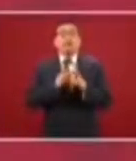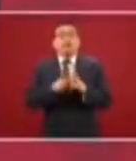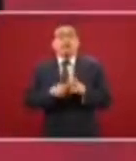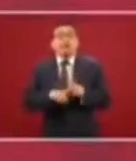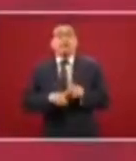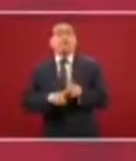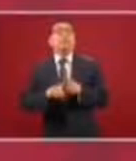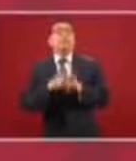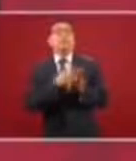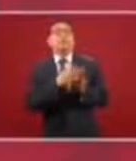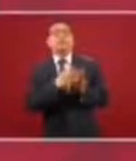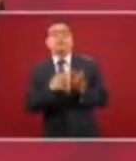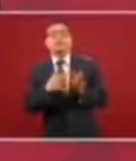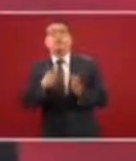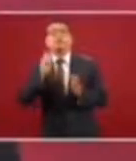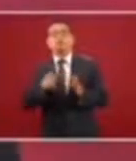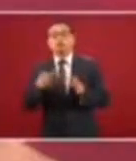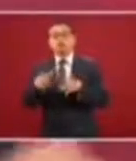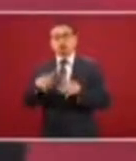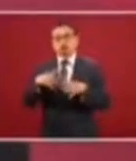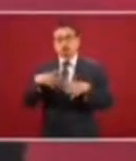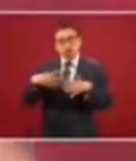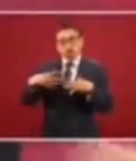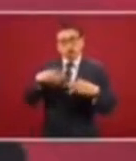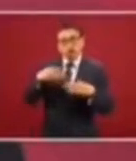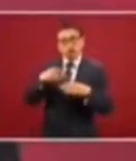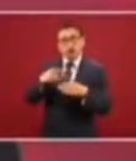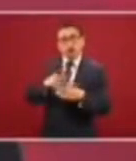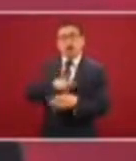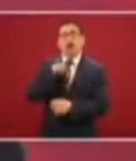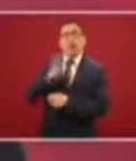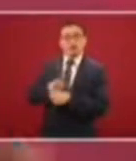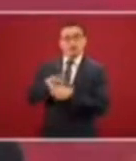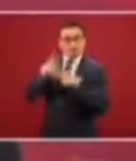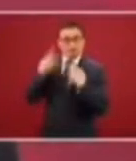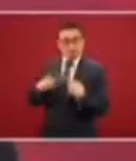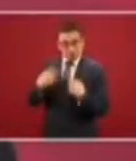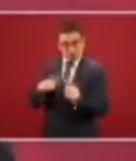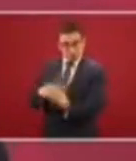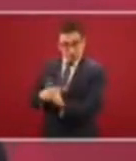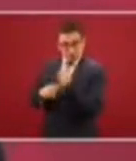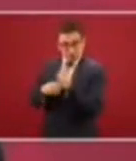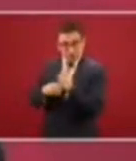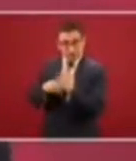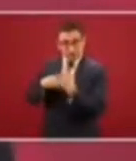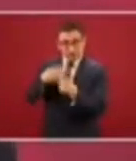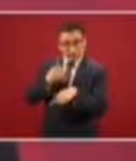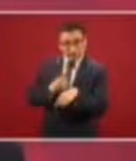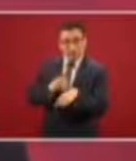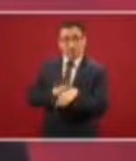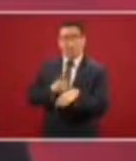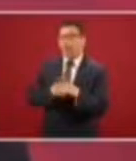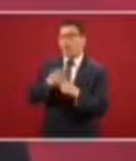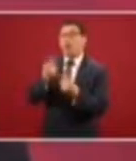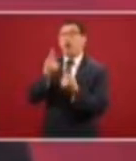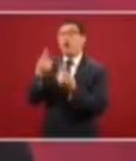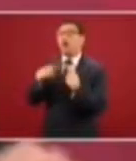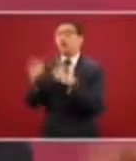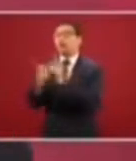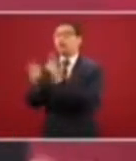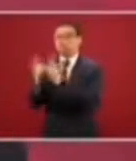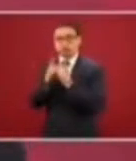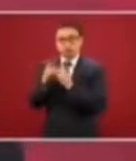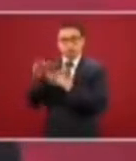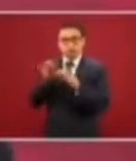esto es transmisión localizada en torno a los contactos. Estamos hablando de unas pocas decenas de casos